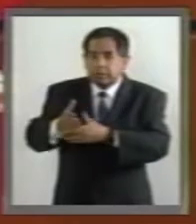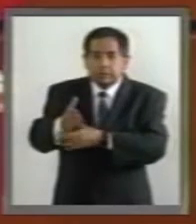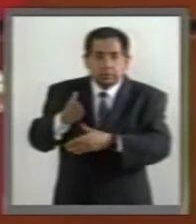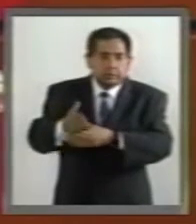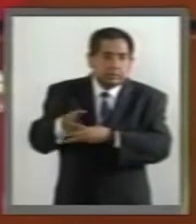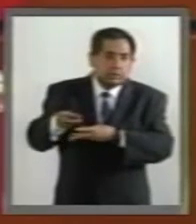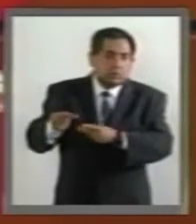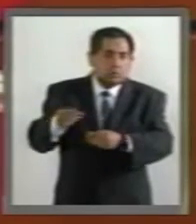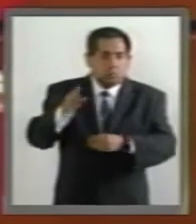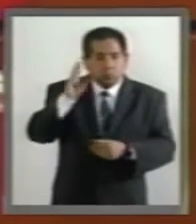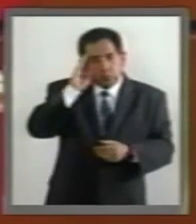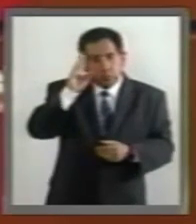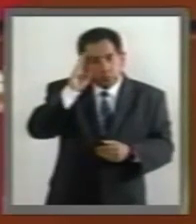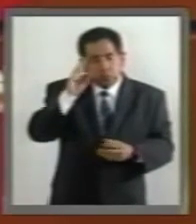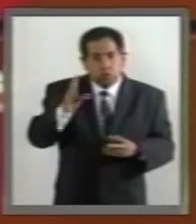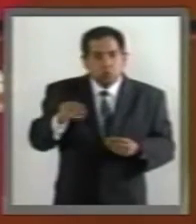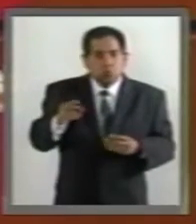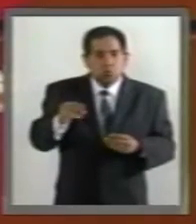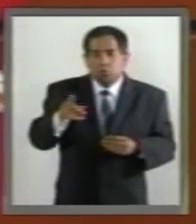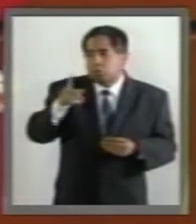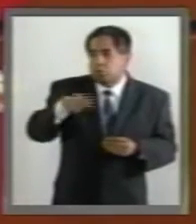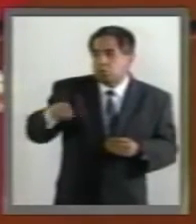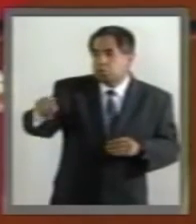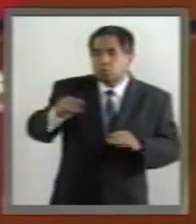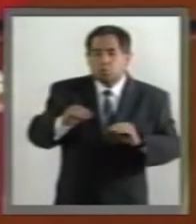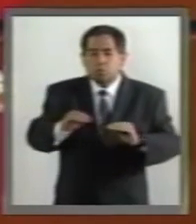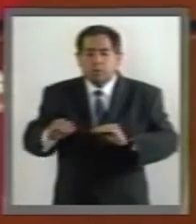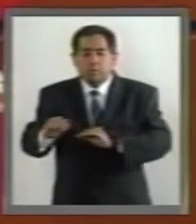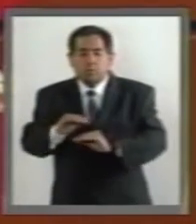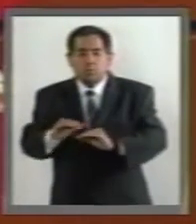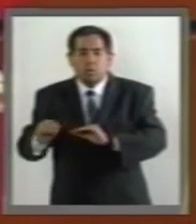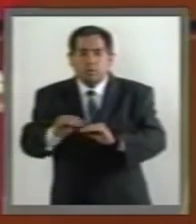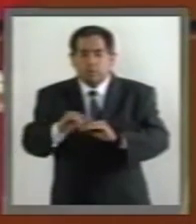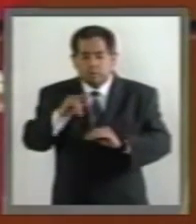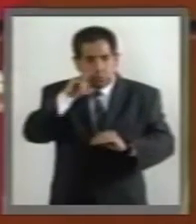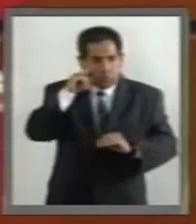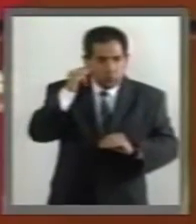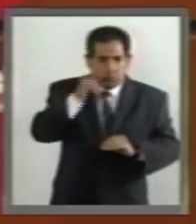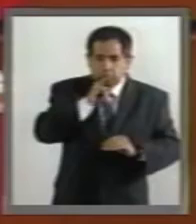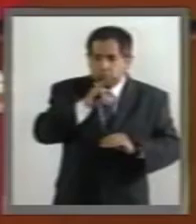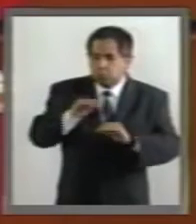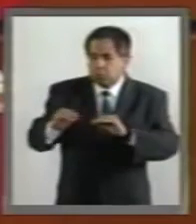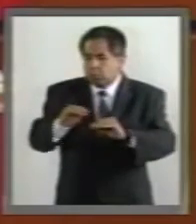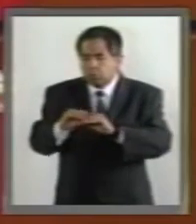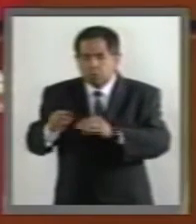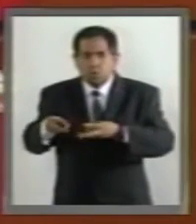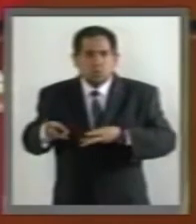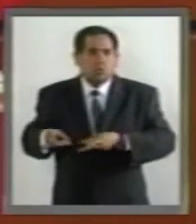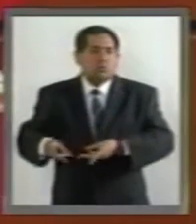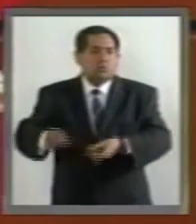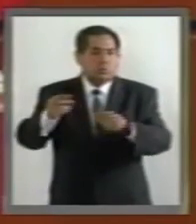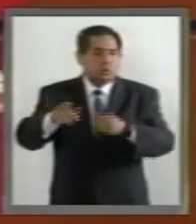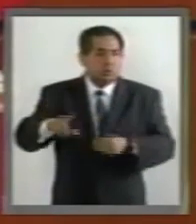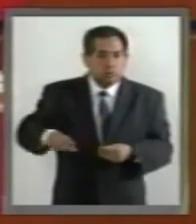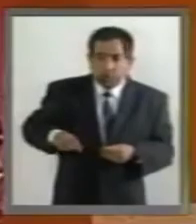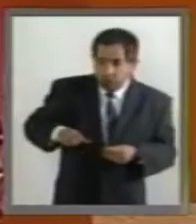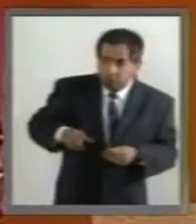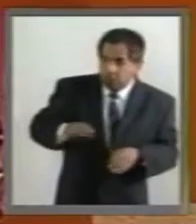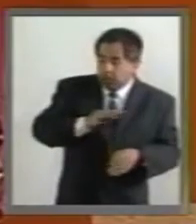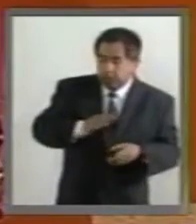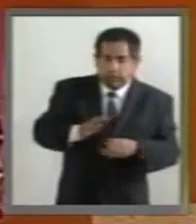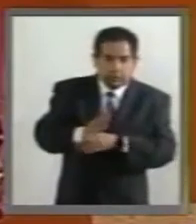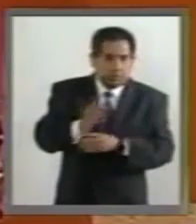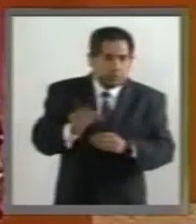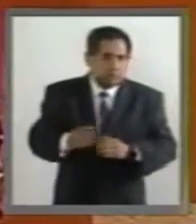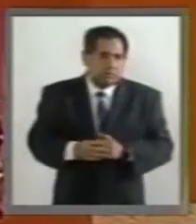cantidad de recursos que pueden moverse de manera discrecional o arbitraria por parte del Ejecutivo. Nos parece